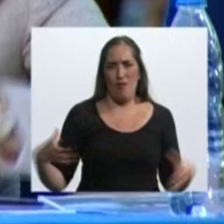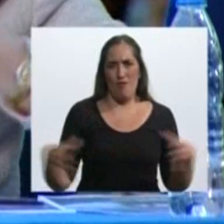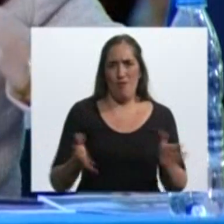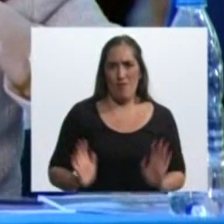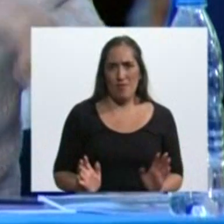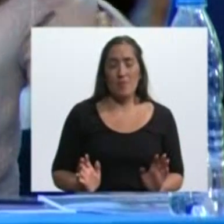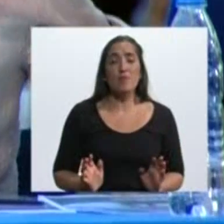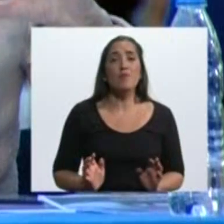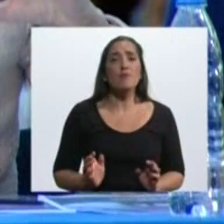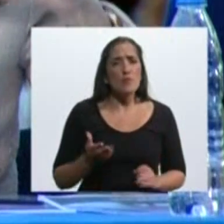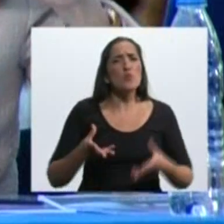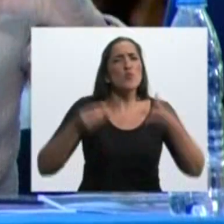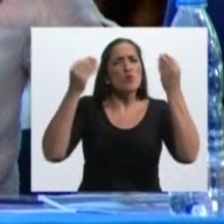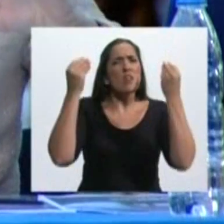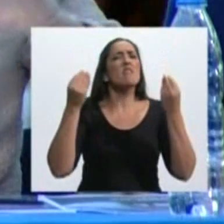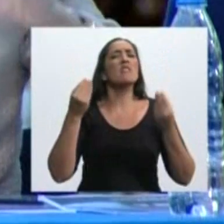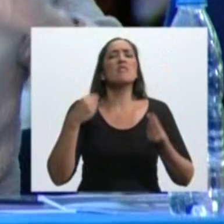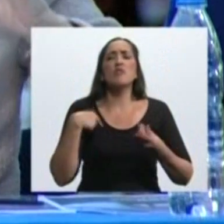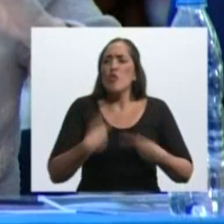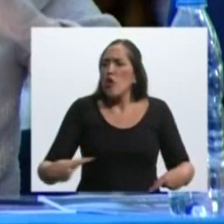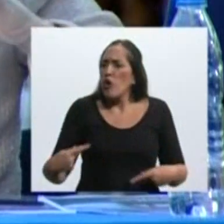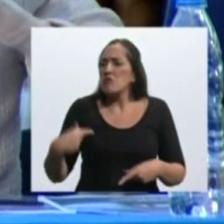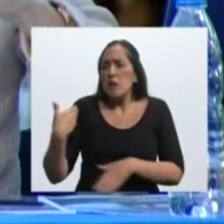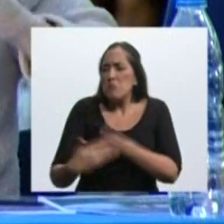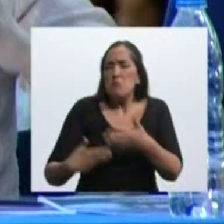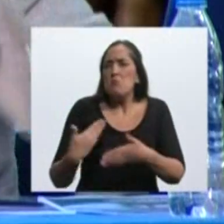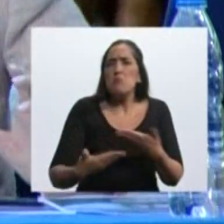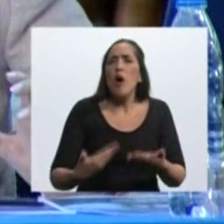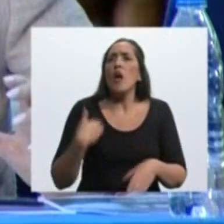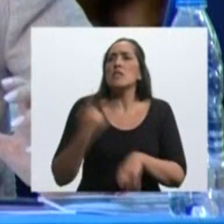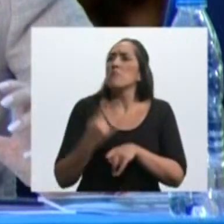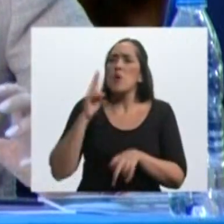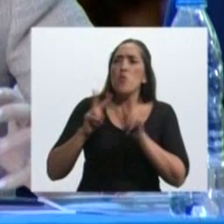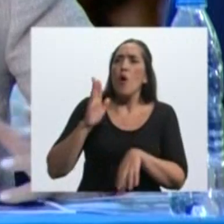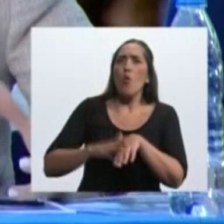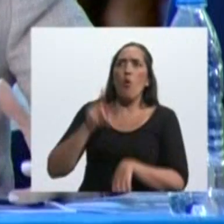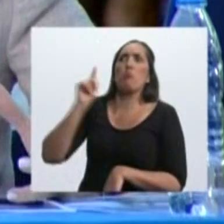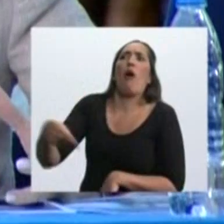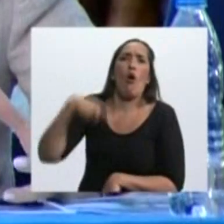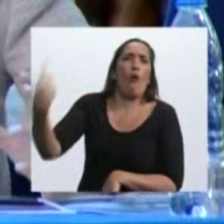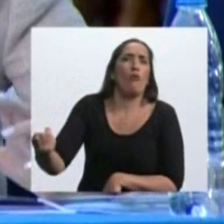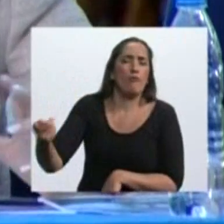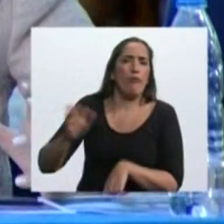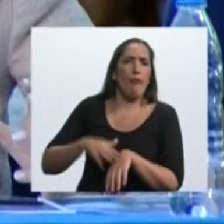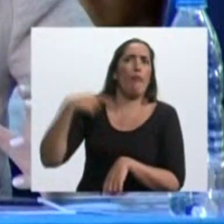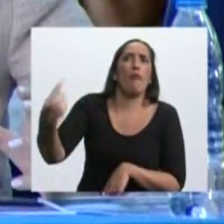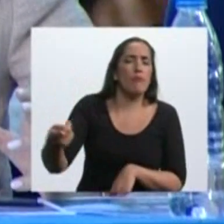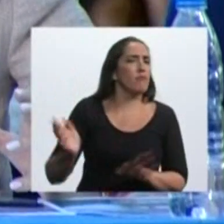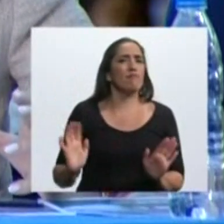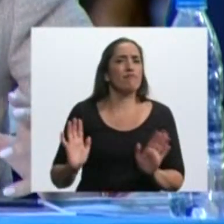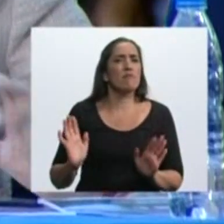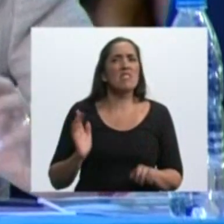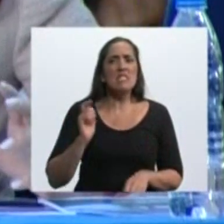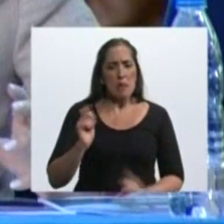nos pasan, muchas veces las colocamos siempre en culpa de otros, pero realmente nos han pasado a